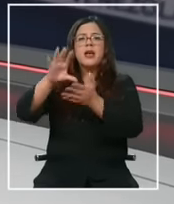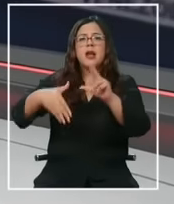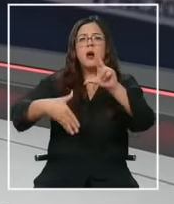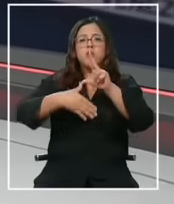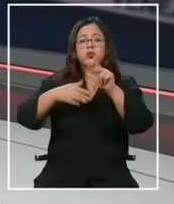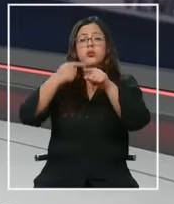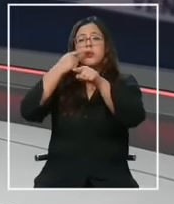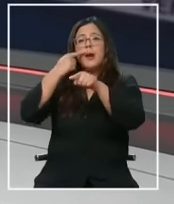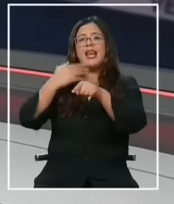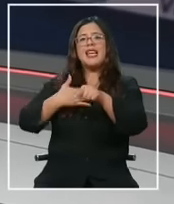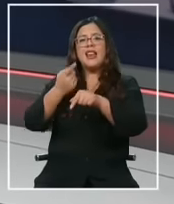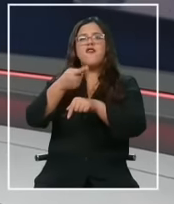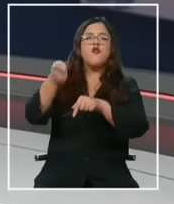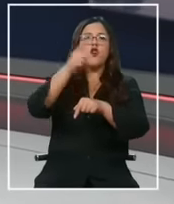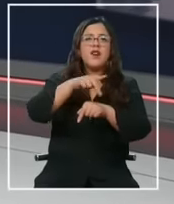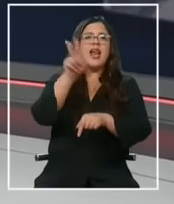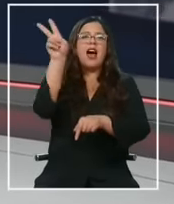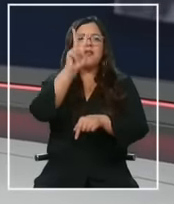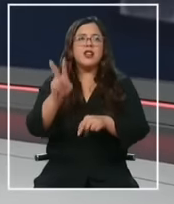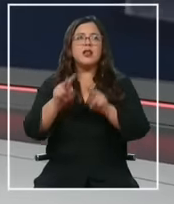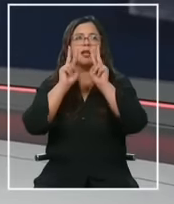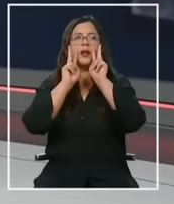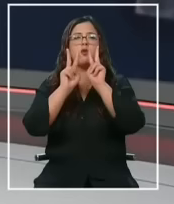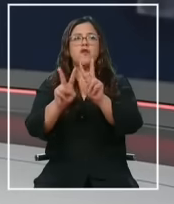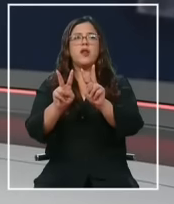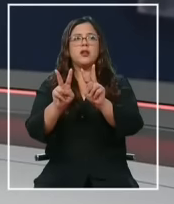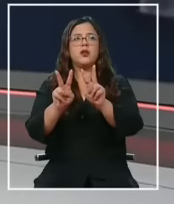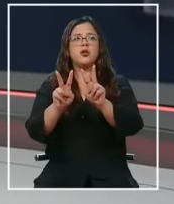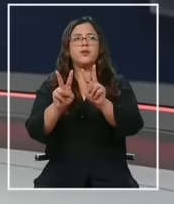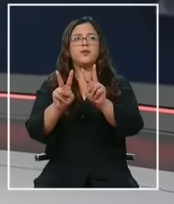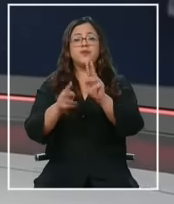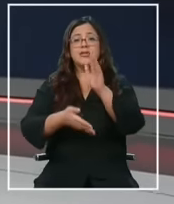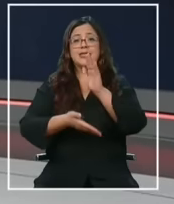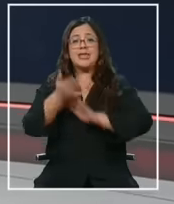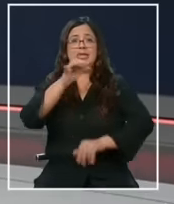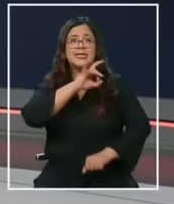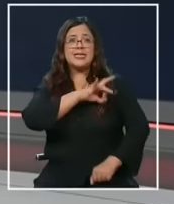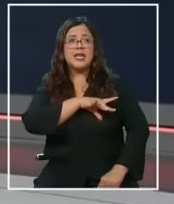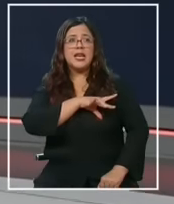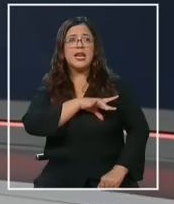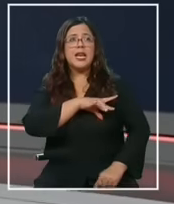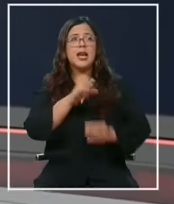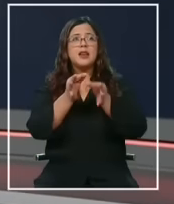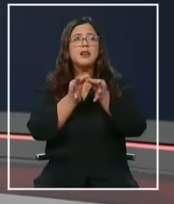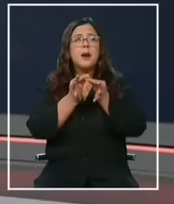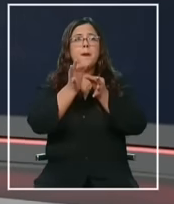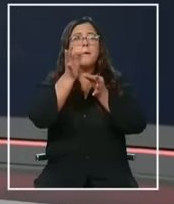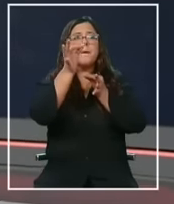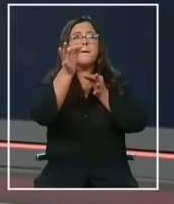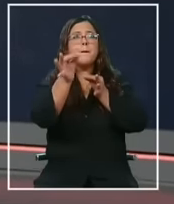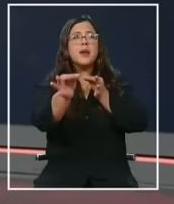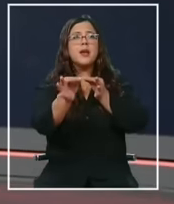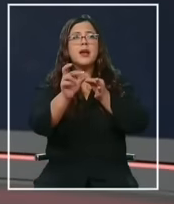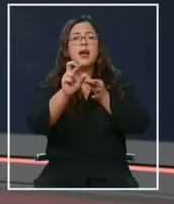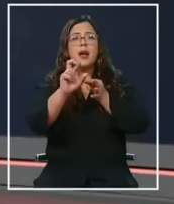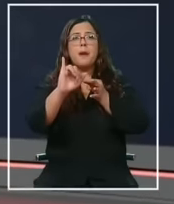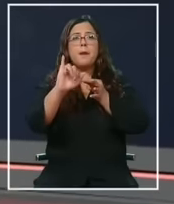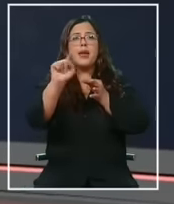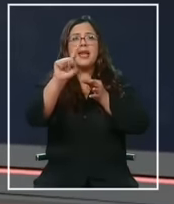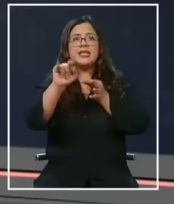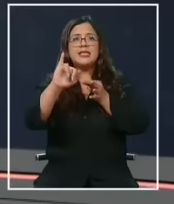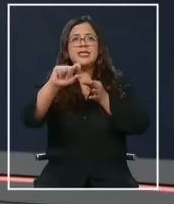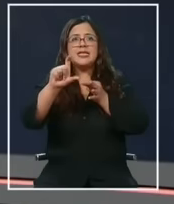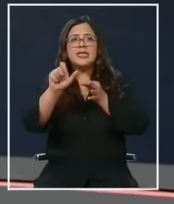su país. Y que al seguir, ahí está la ruta, al salir de nuestro país, de Chile, se dirigió a la localidad de Pisiga,